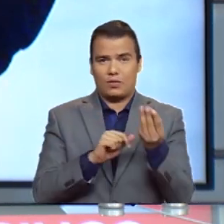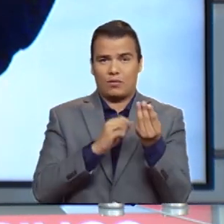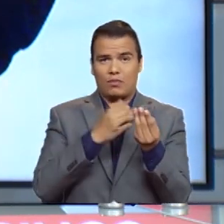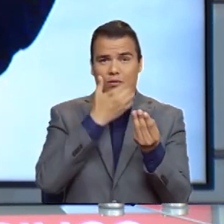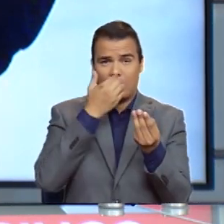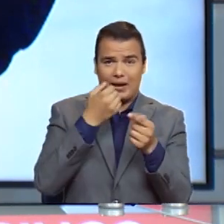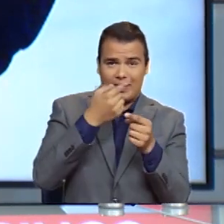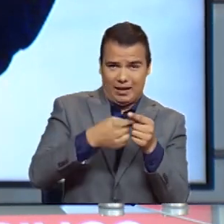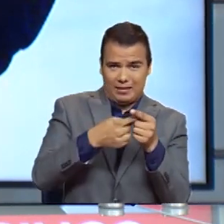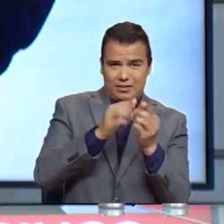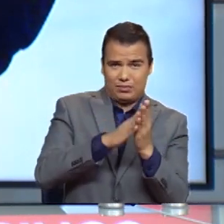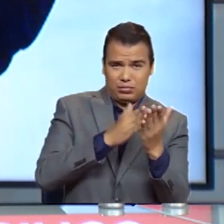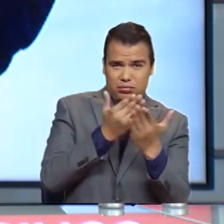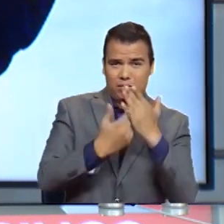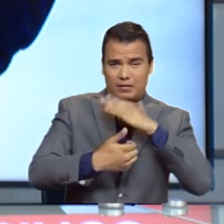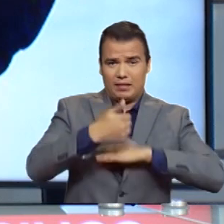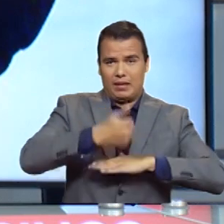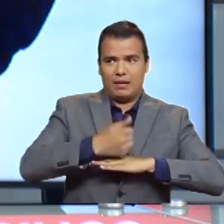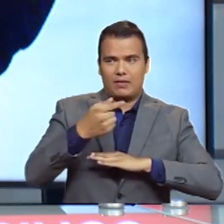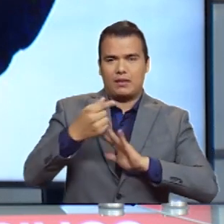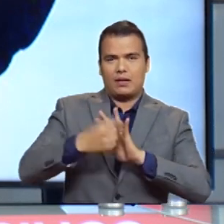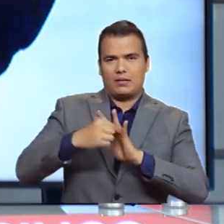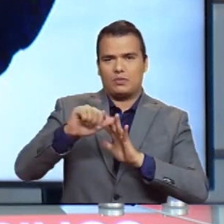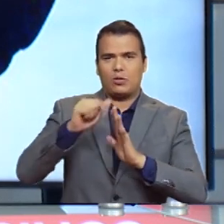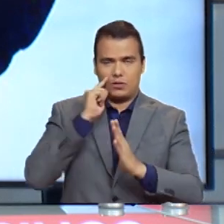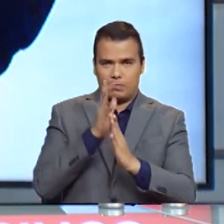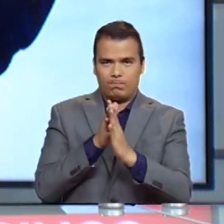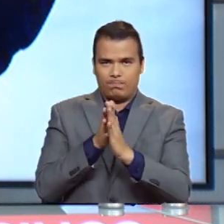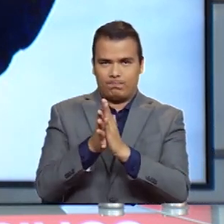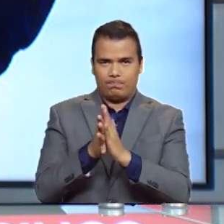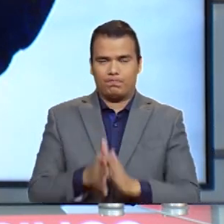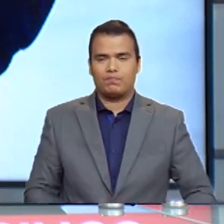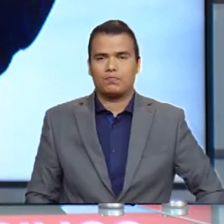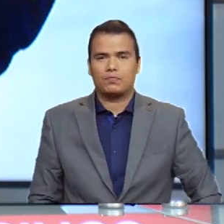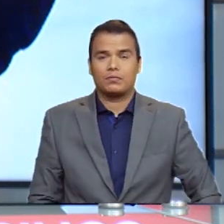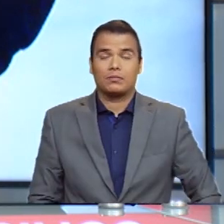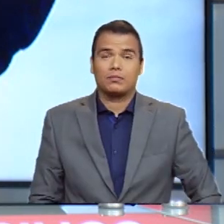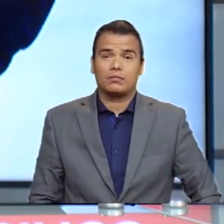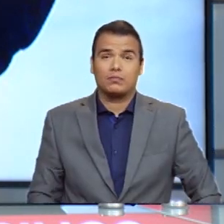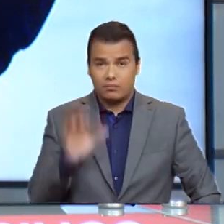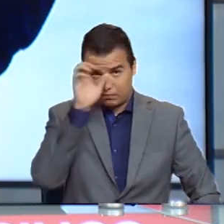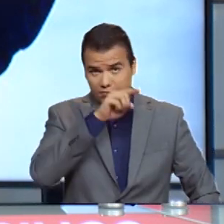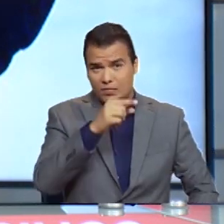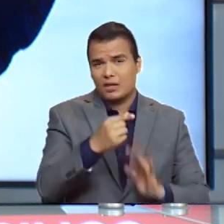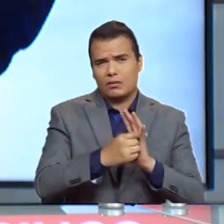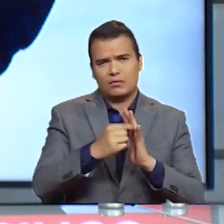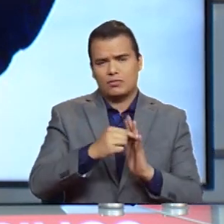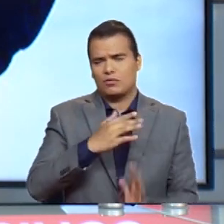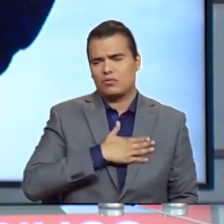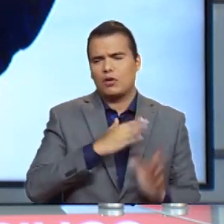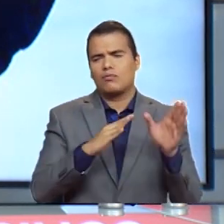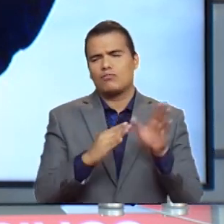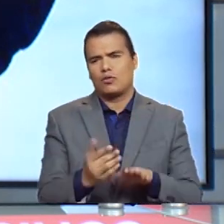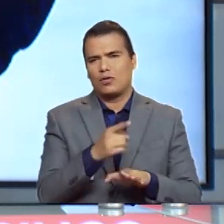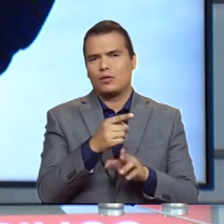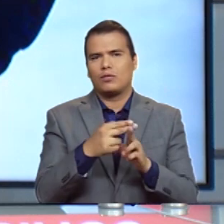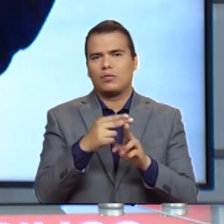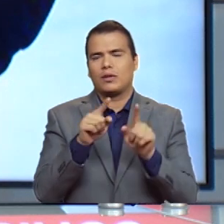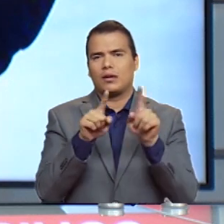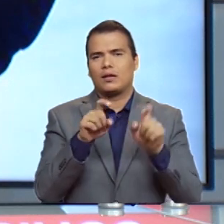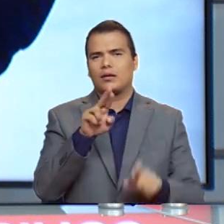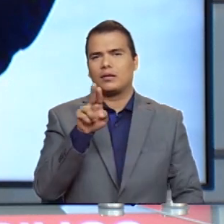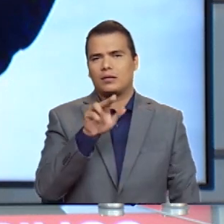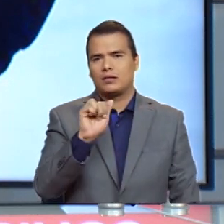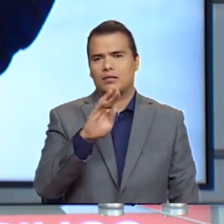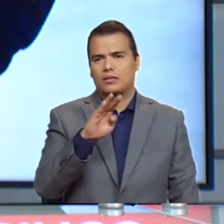FARC en el sur del país y quien habla en exclusiva con Telepacífico Noticias, confirmando la muerte de su pareja, alias Sábalo. Segunda entrega